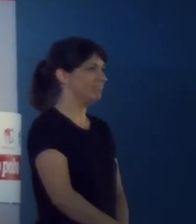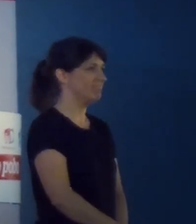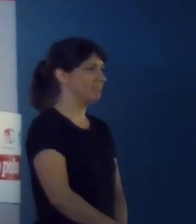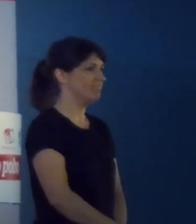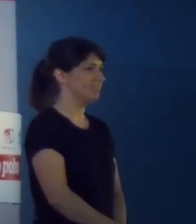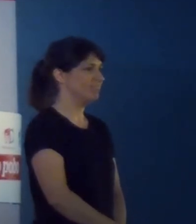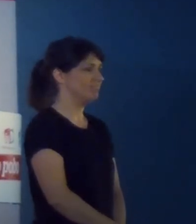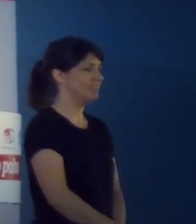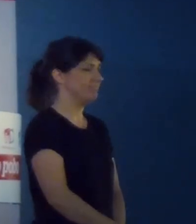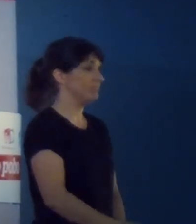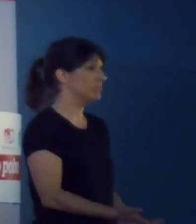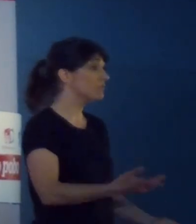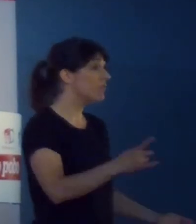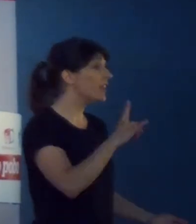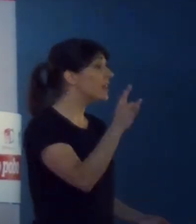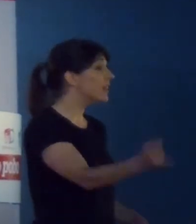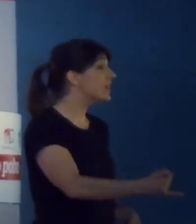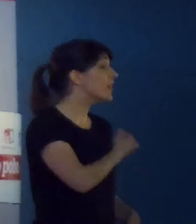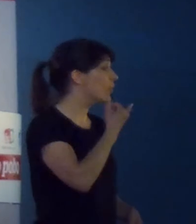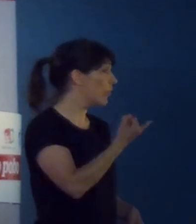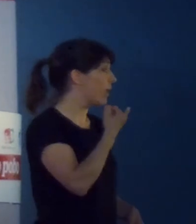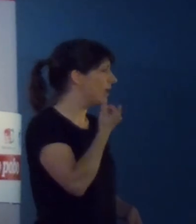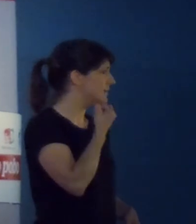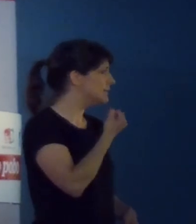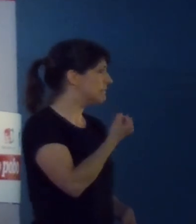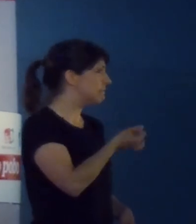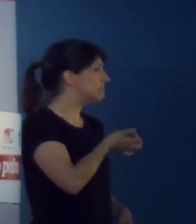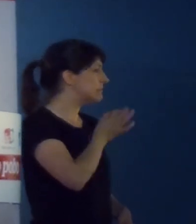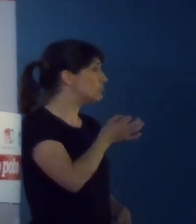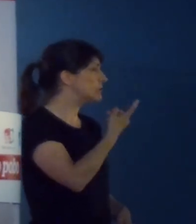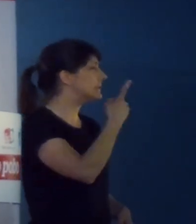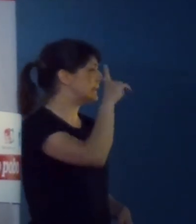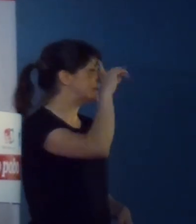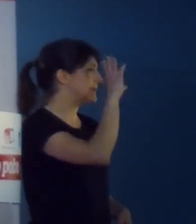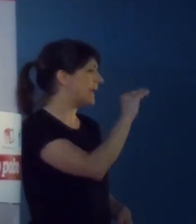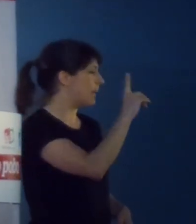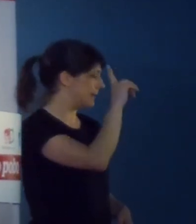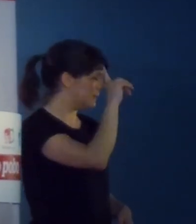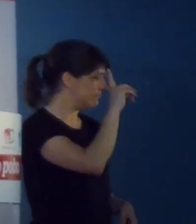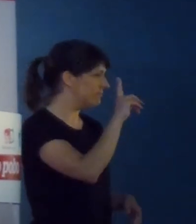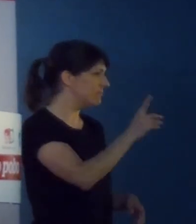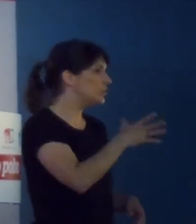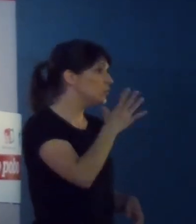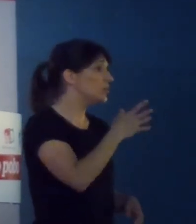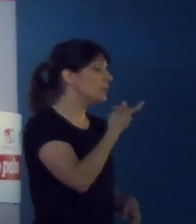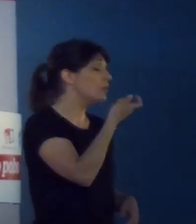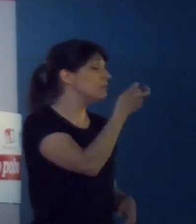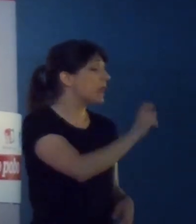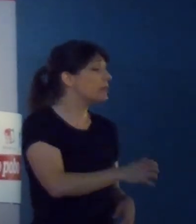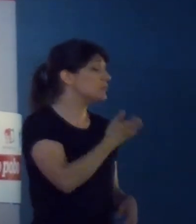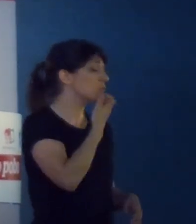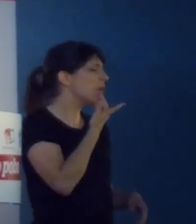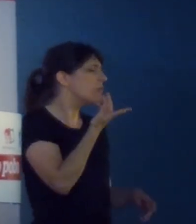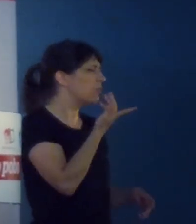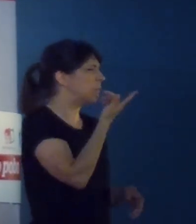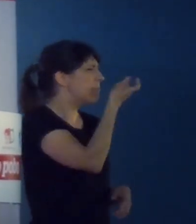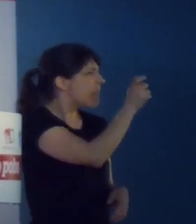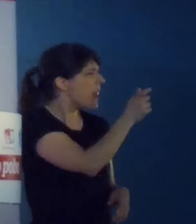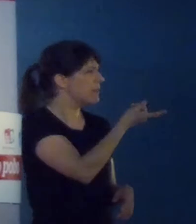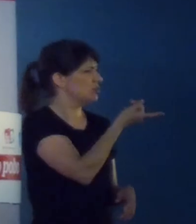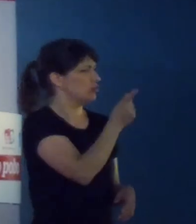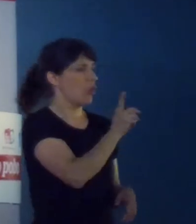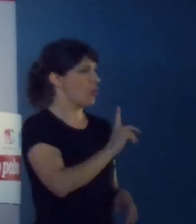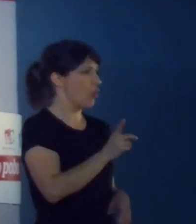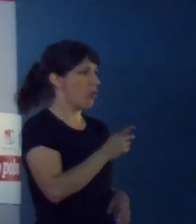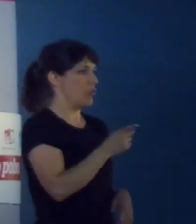a linguaxe é moi certeira e moi sabia, porque o léxico non son só palabras,